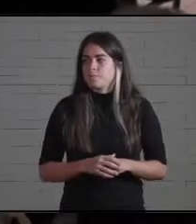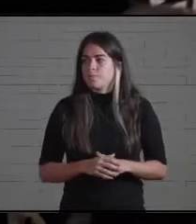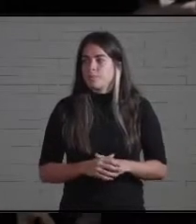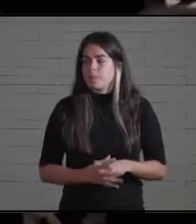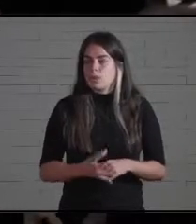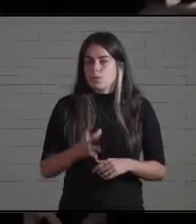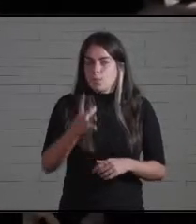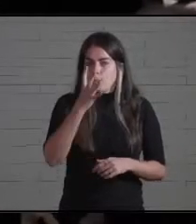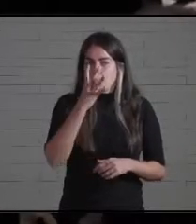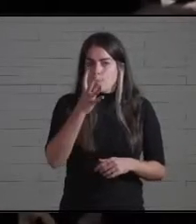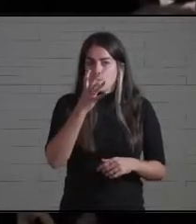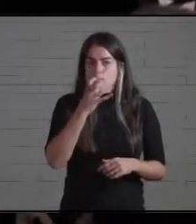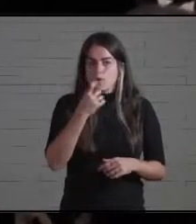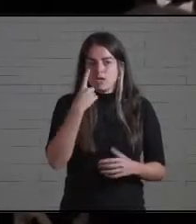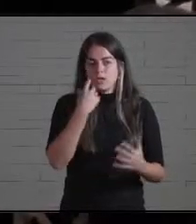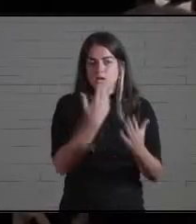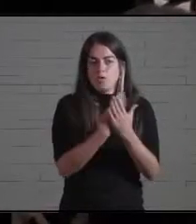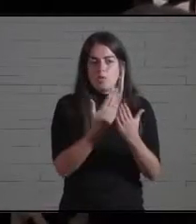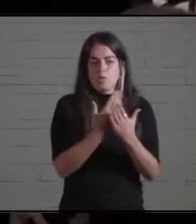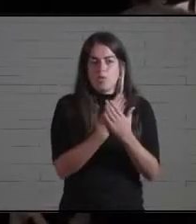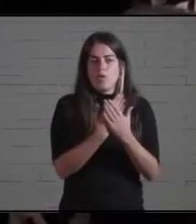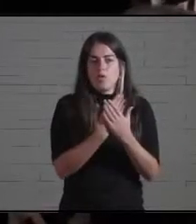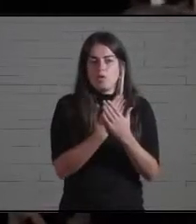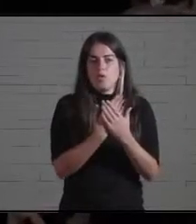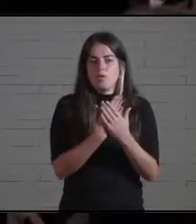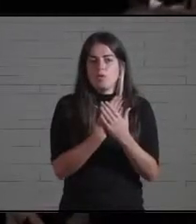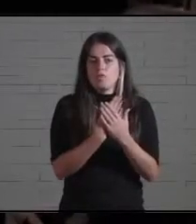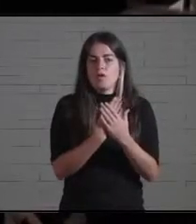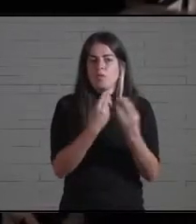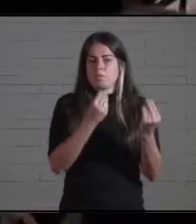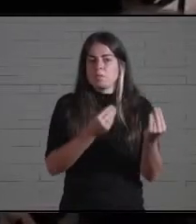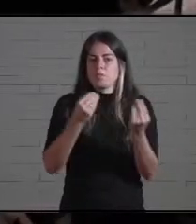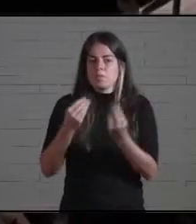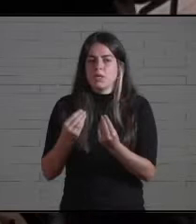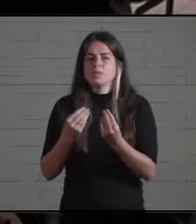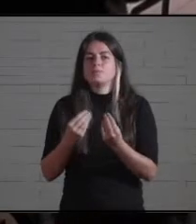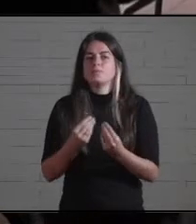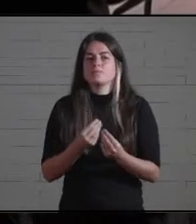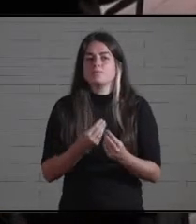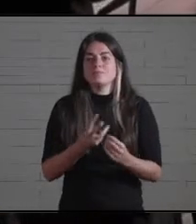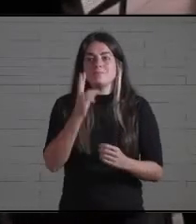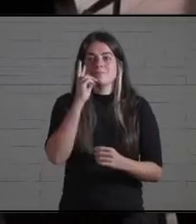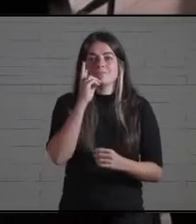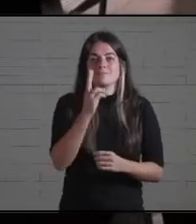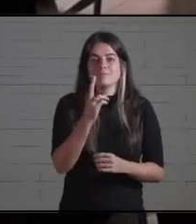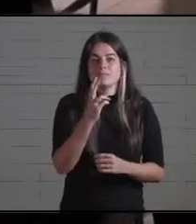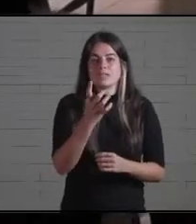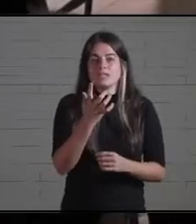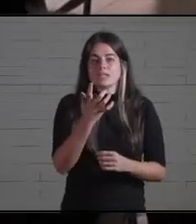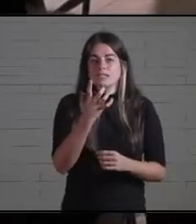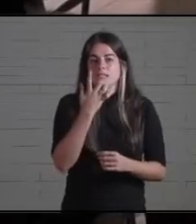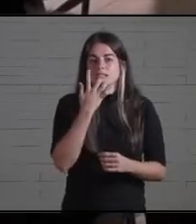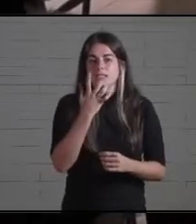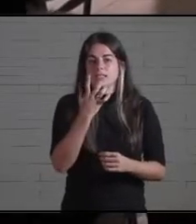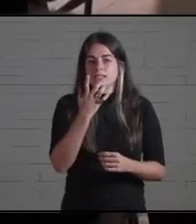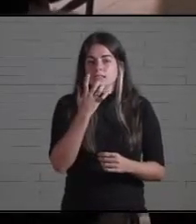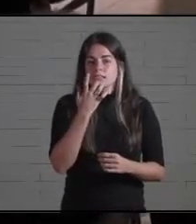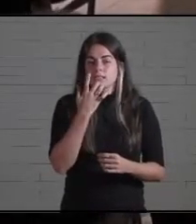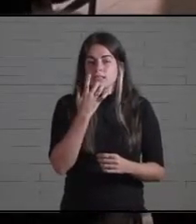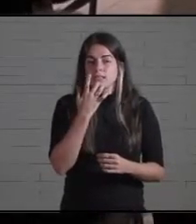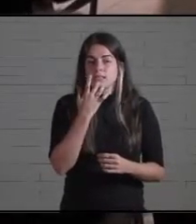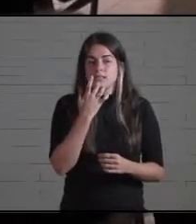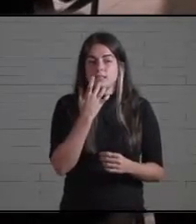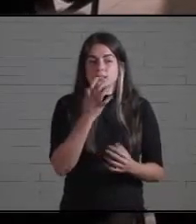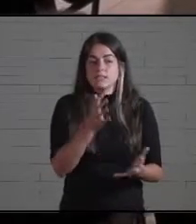hemos ponderado por la composición del hogar, vemos que aquellas que son potenciales beneficiarias del